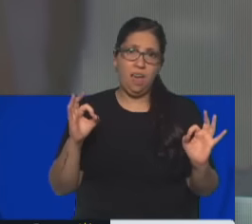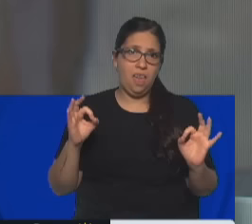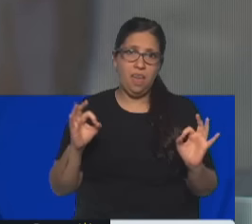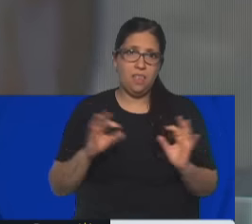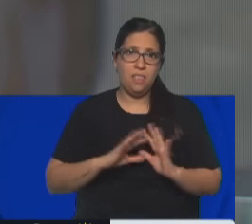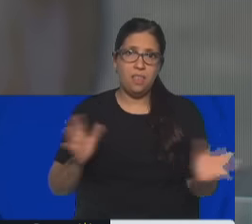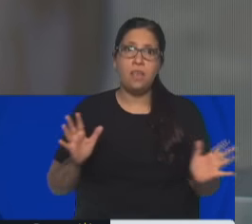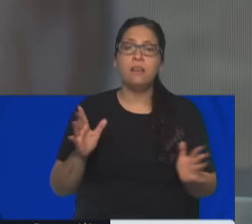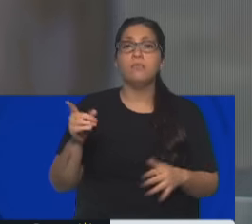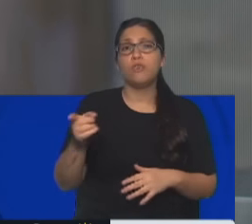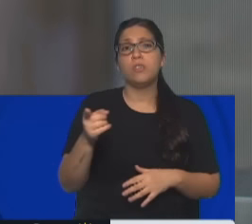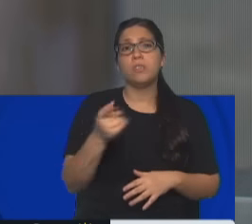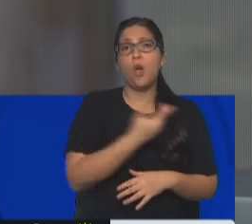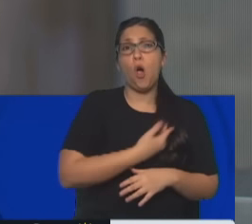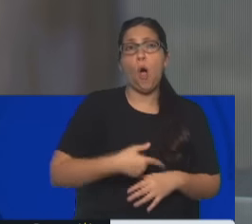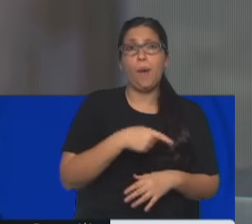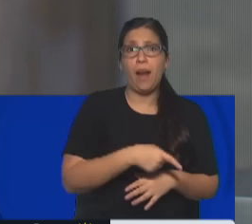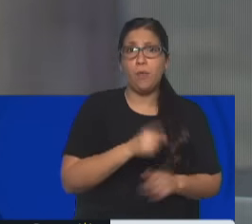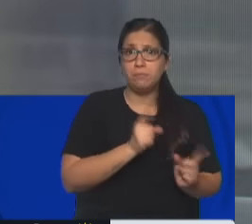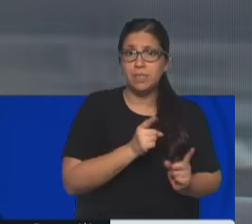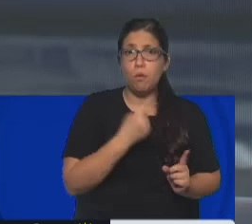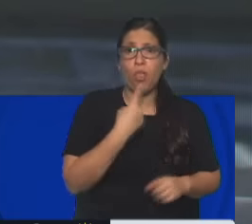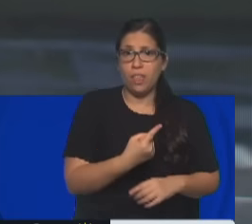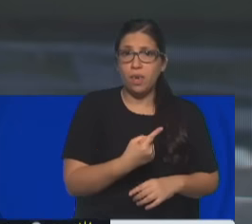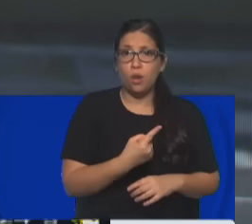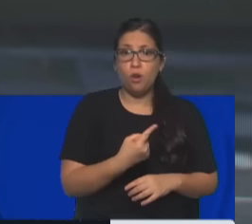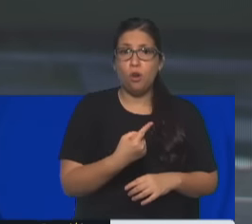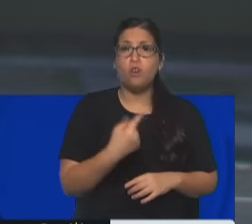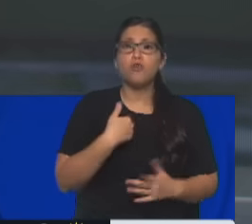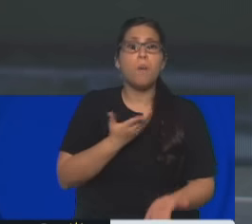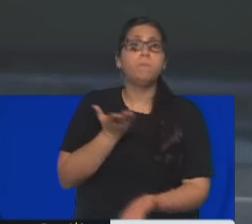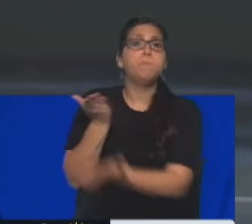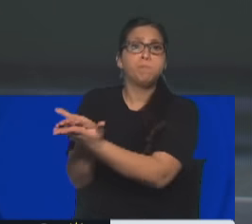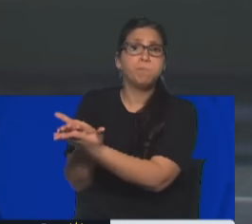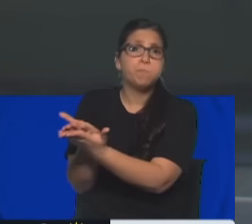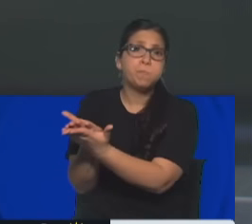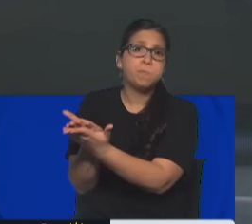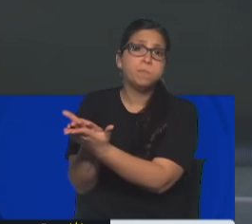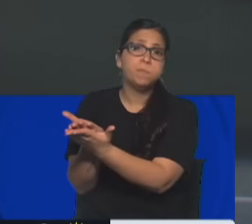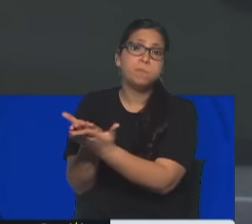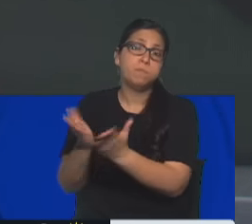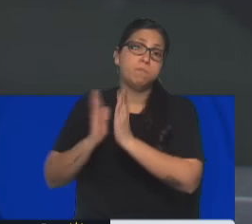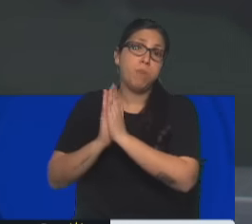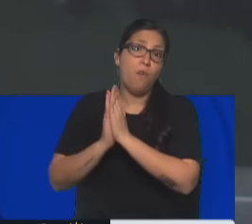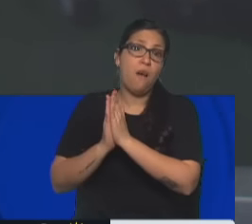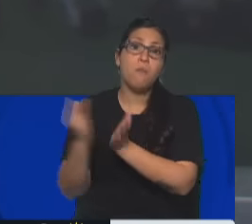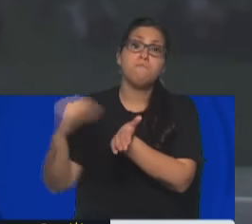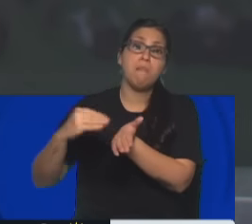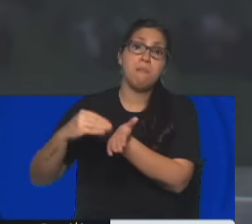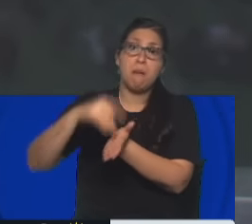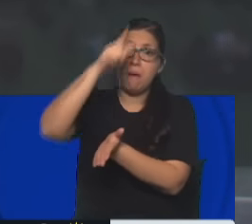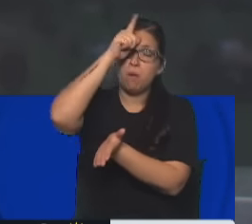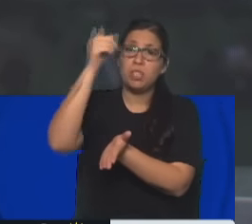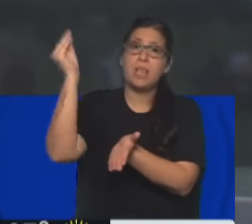el gobernador de Río de Janeiro, él lo dijo, yo le pedí al gobierno federal la llegada justamente de más fuerzas y me la